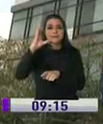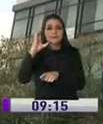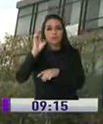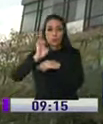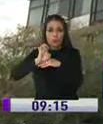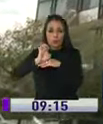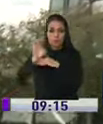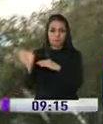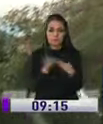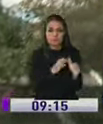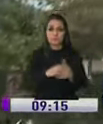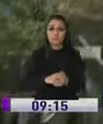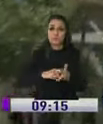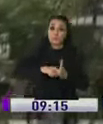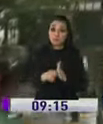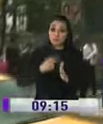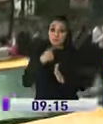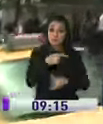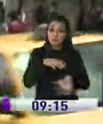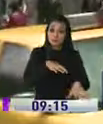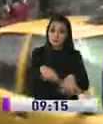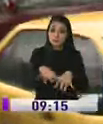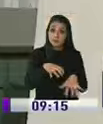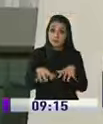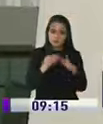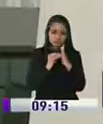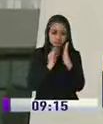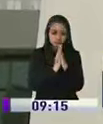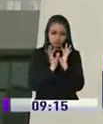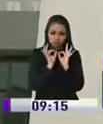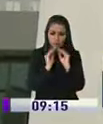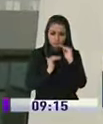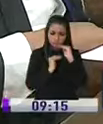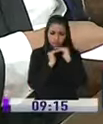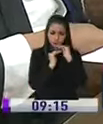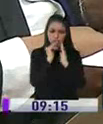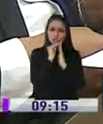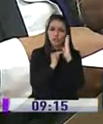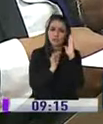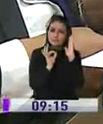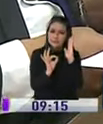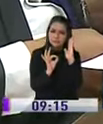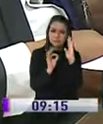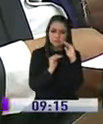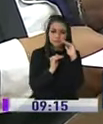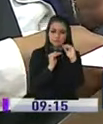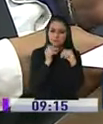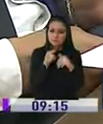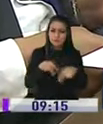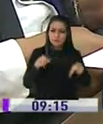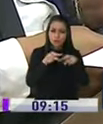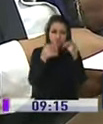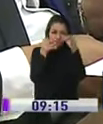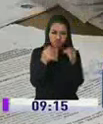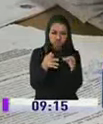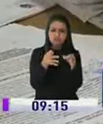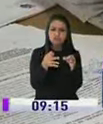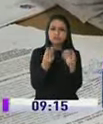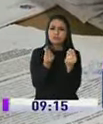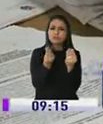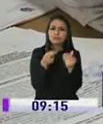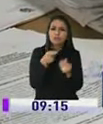La Contraloría concluye que en esa operación no se establecieron adecuadamente parámetros y criterios para haber fijado en esa cantidad el